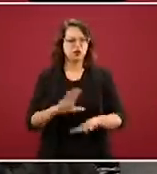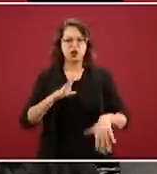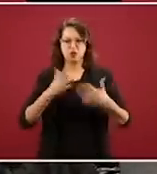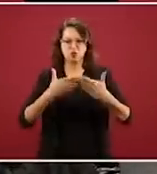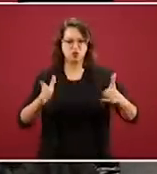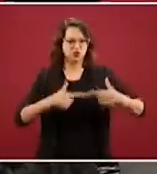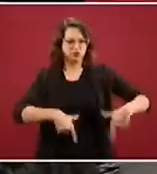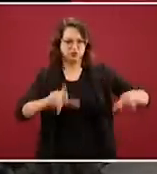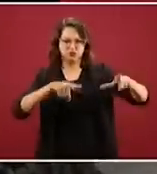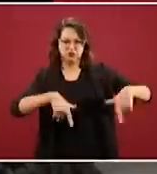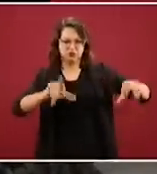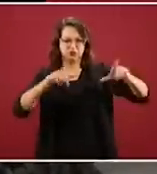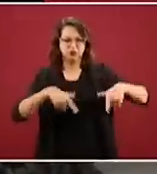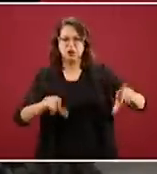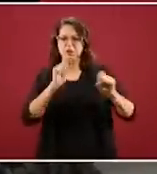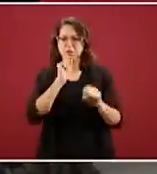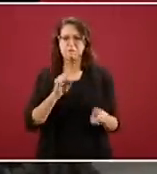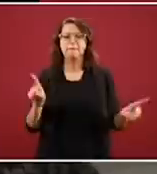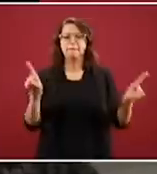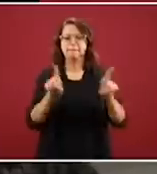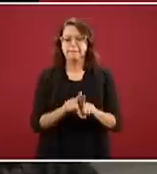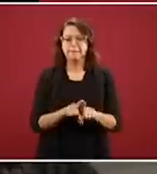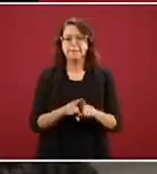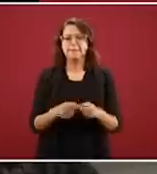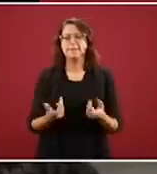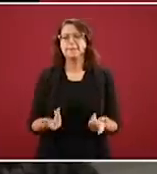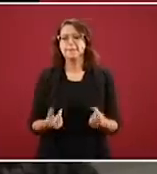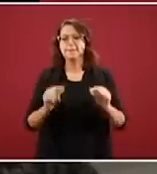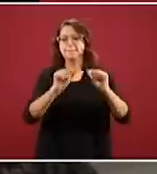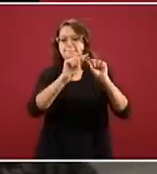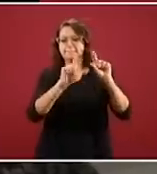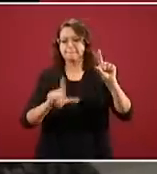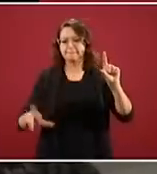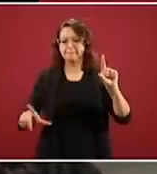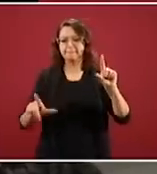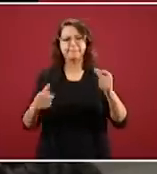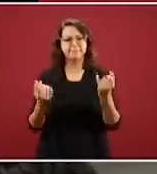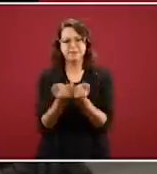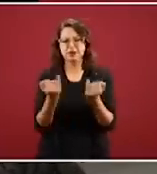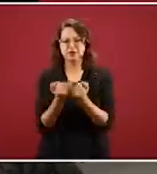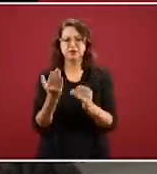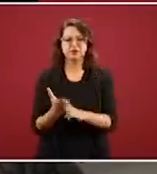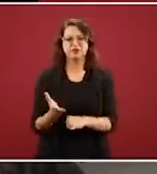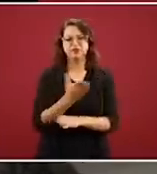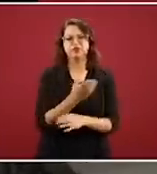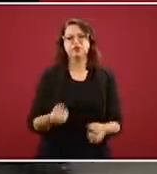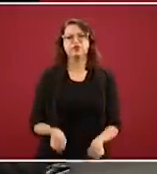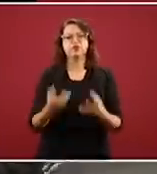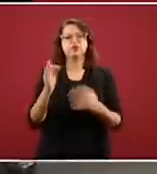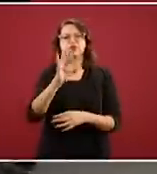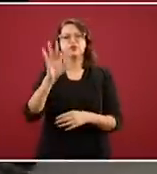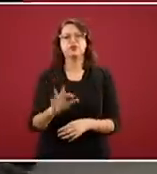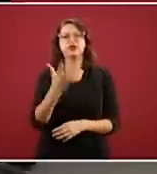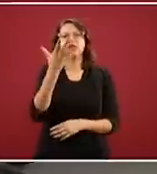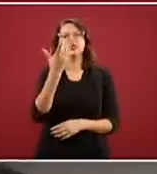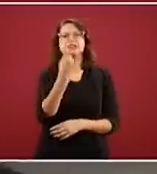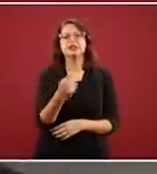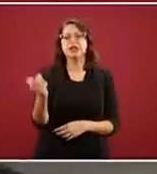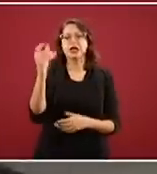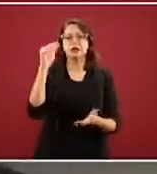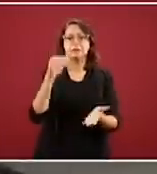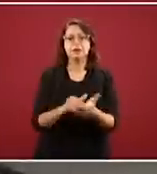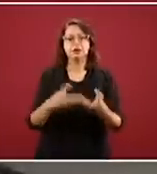la misma información, pero ahora estamos hablando por tasa por cada 100,000